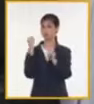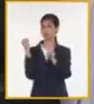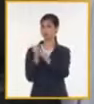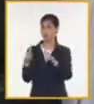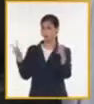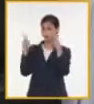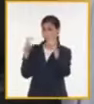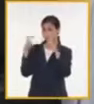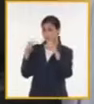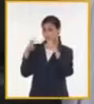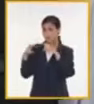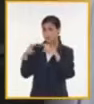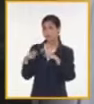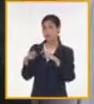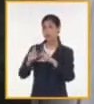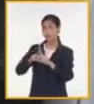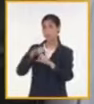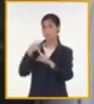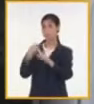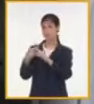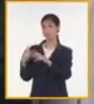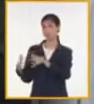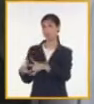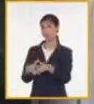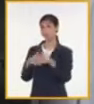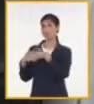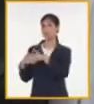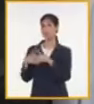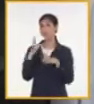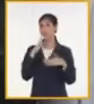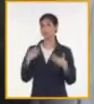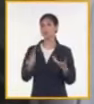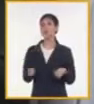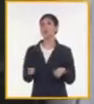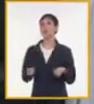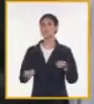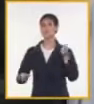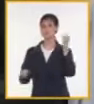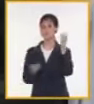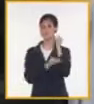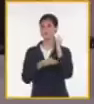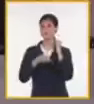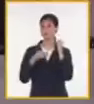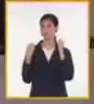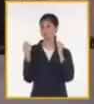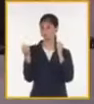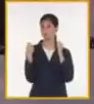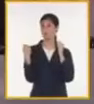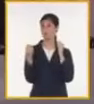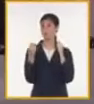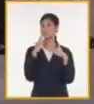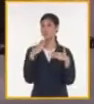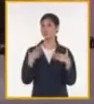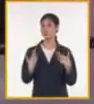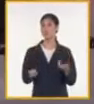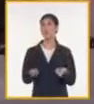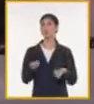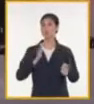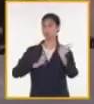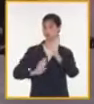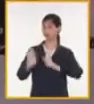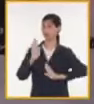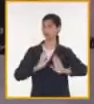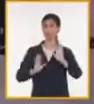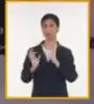contraparte estadounidense en función de fortalecer el enfrentamiento al terrorismo un elemento que sin duda Hay